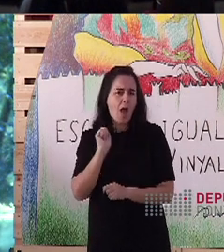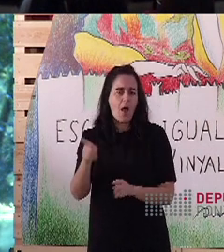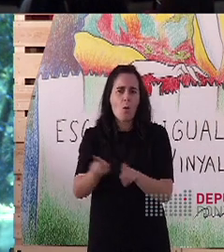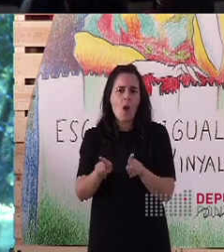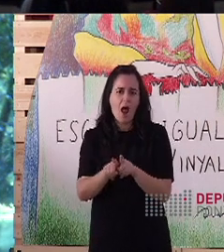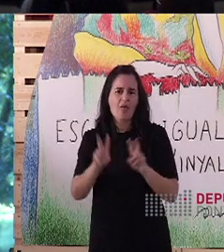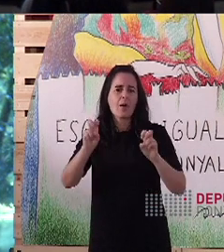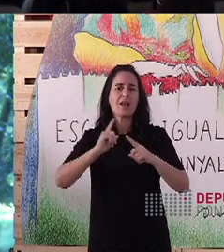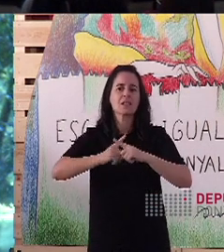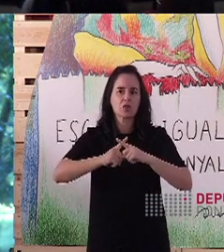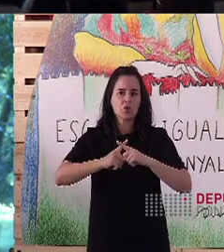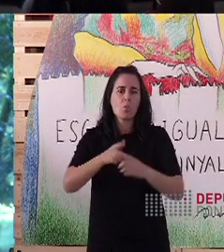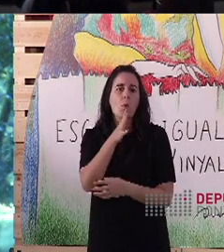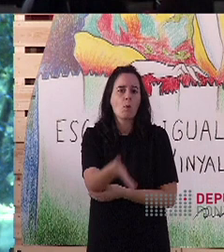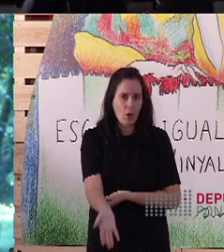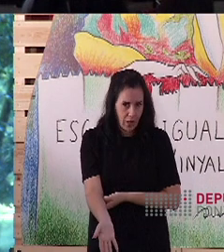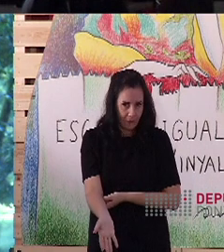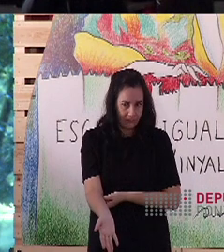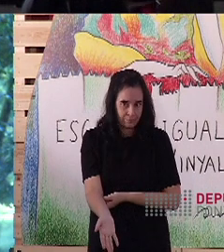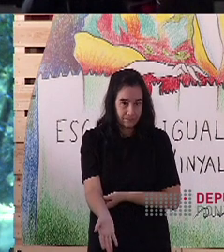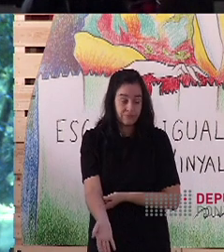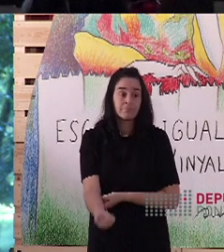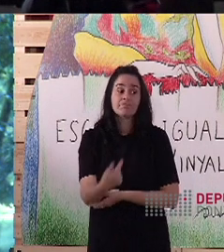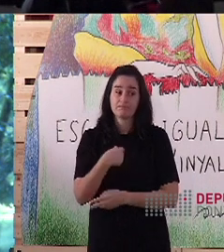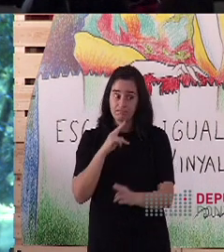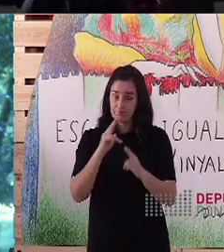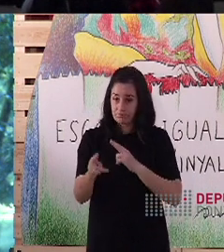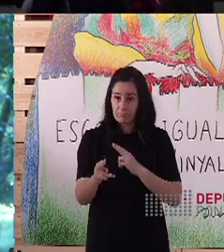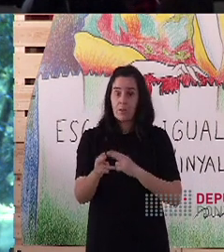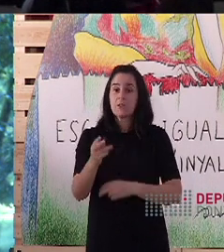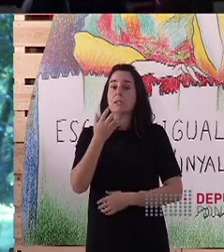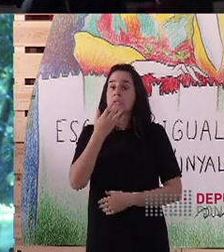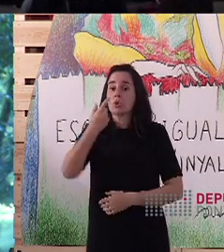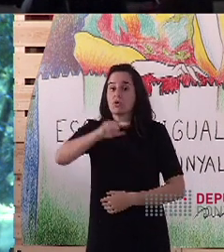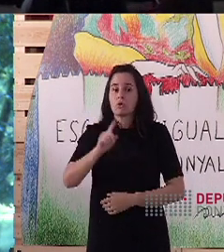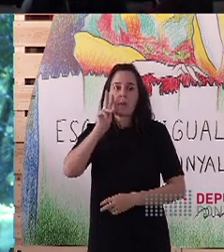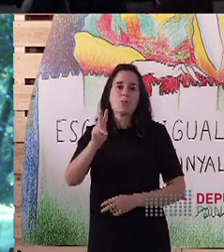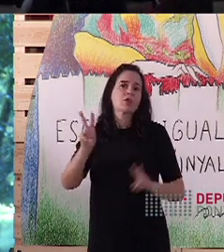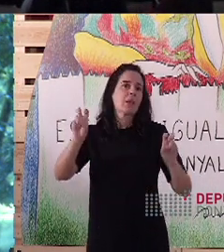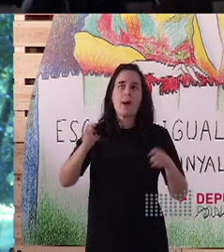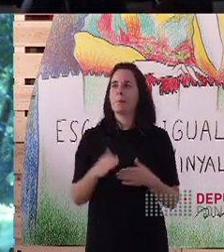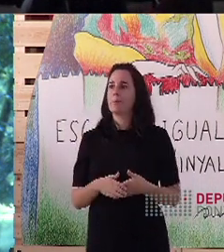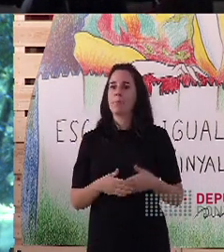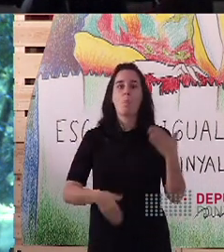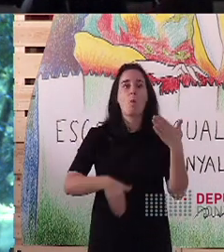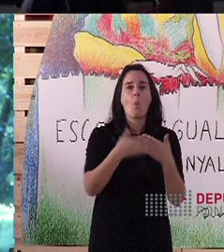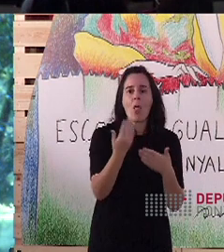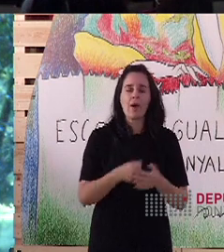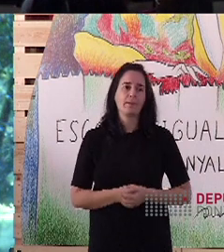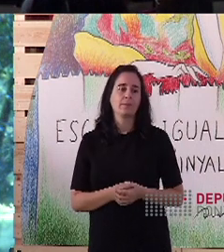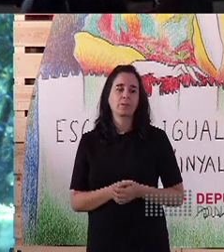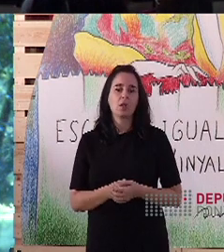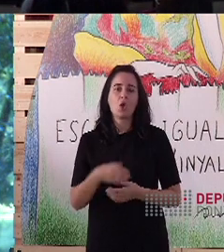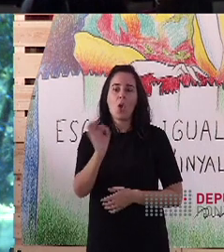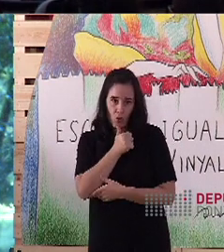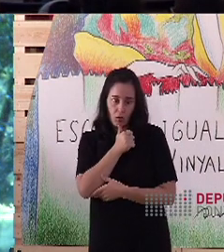sexualización. Bueno, pues si miramos, si ponemos el foco en la moda, si ponemos el foco no solamente en la